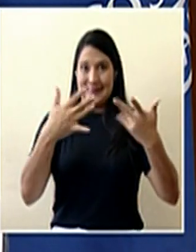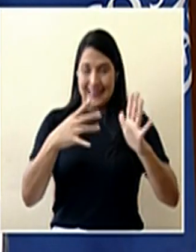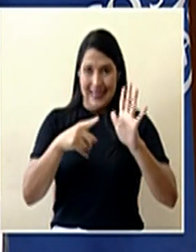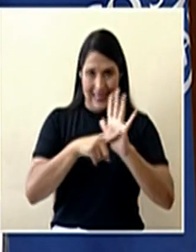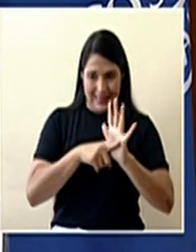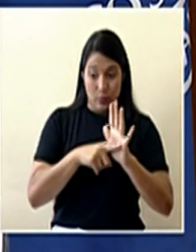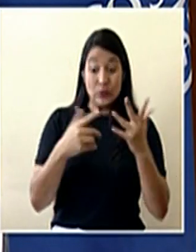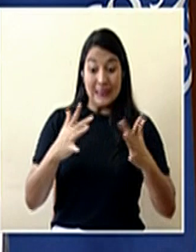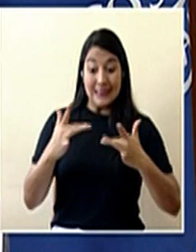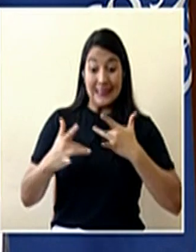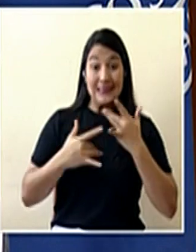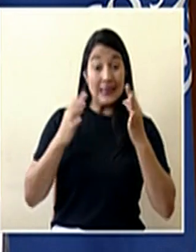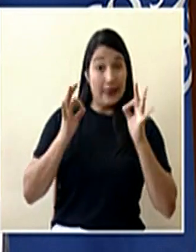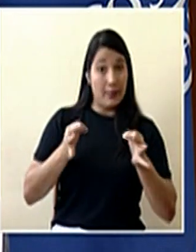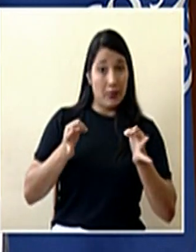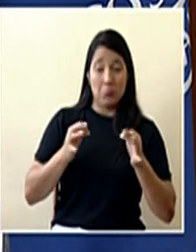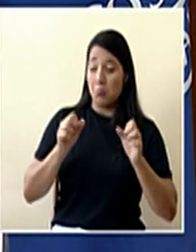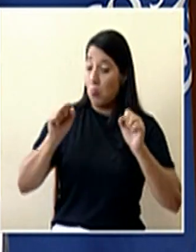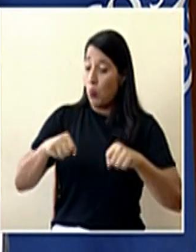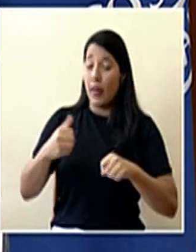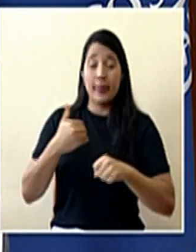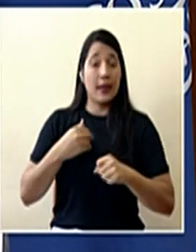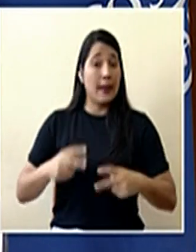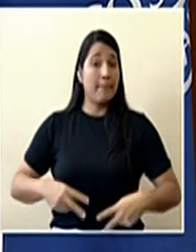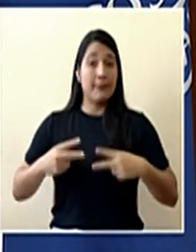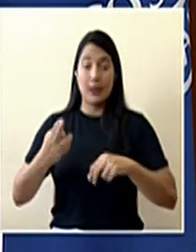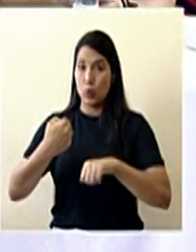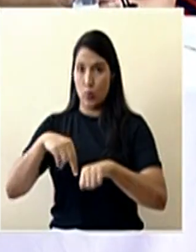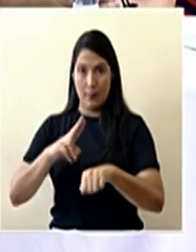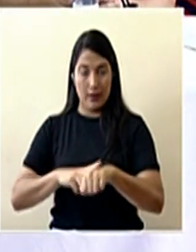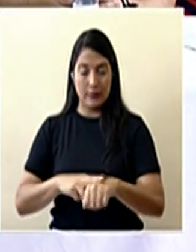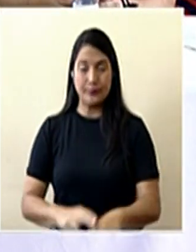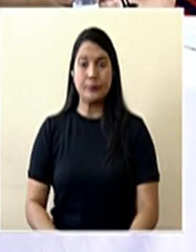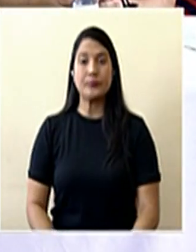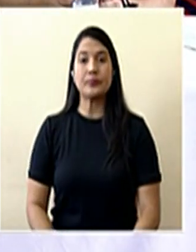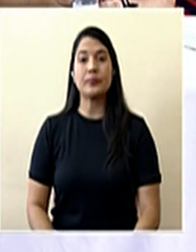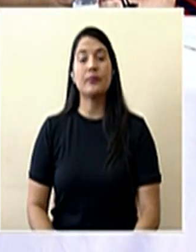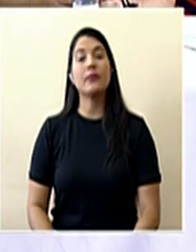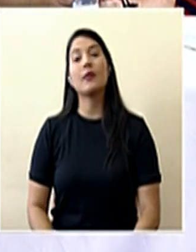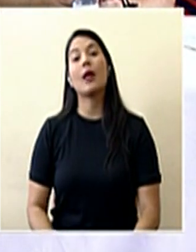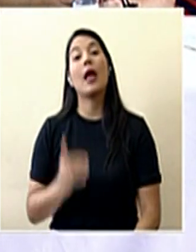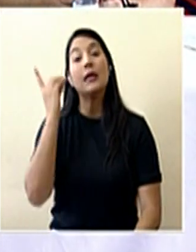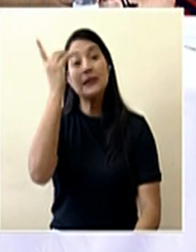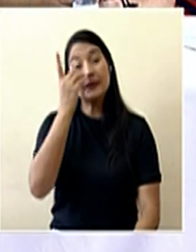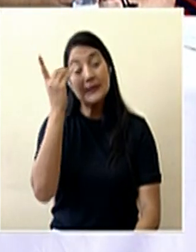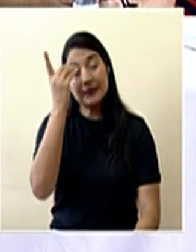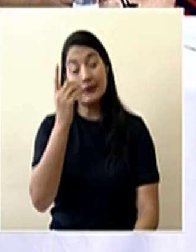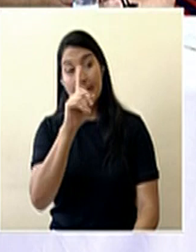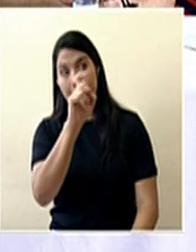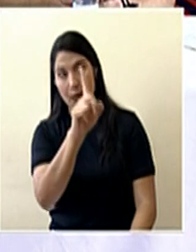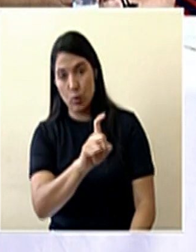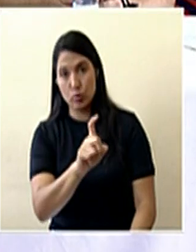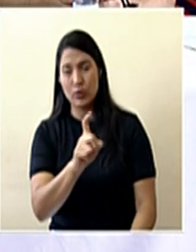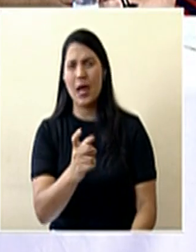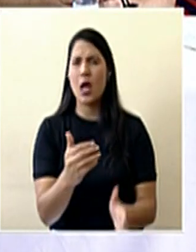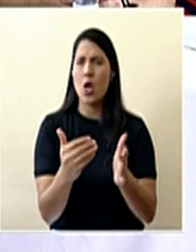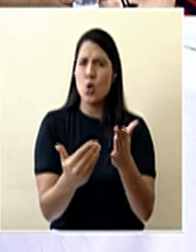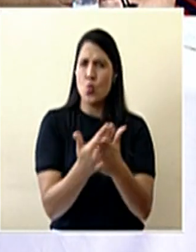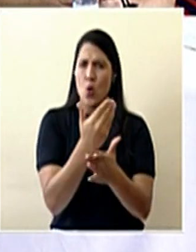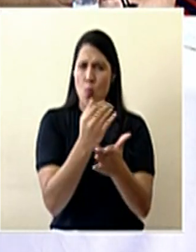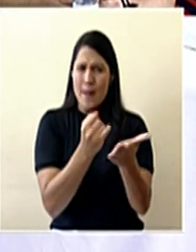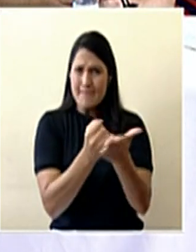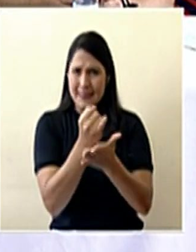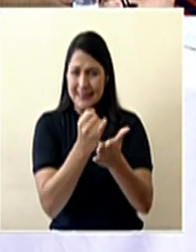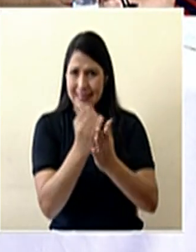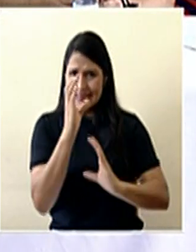siente bien, puede retomar su vida normal. Ministro Salas, el semanario Universidad consulta, un nuevo estudio científico